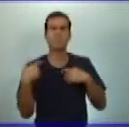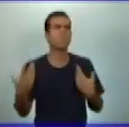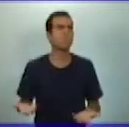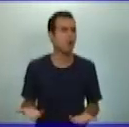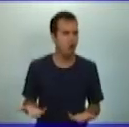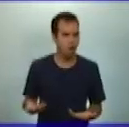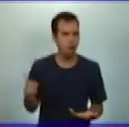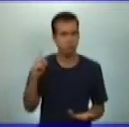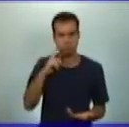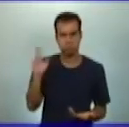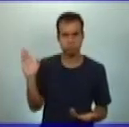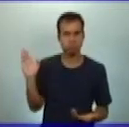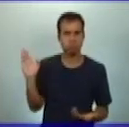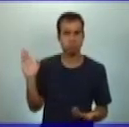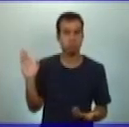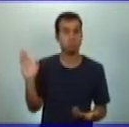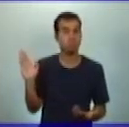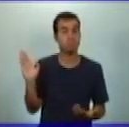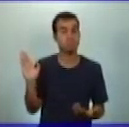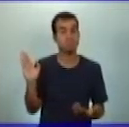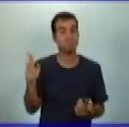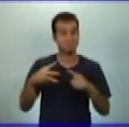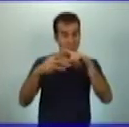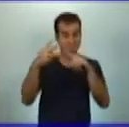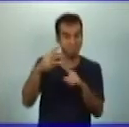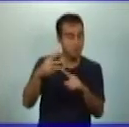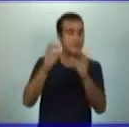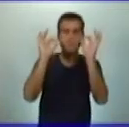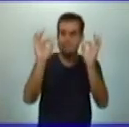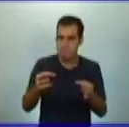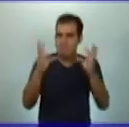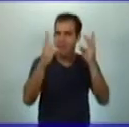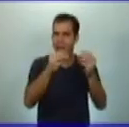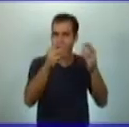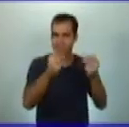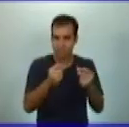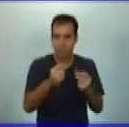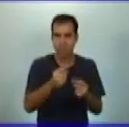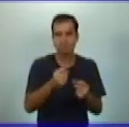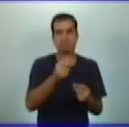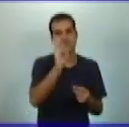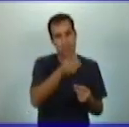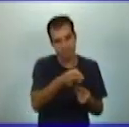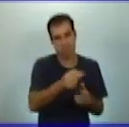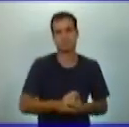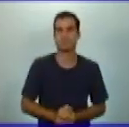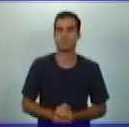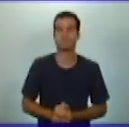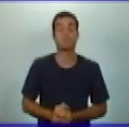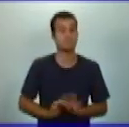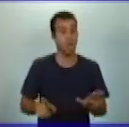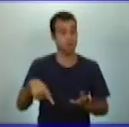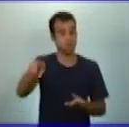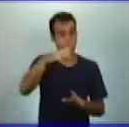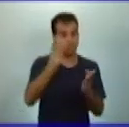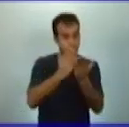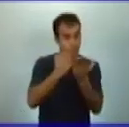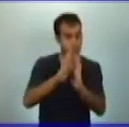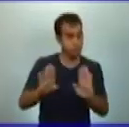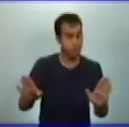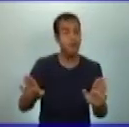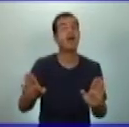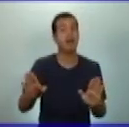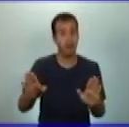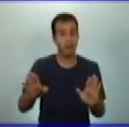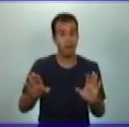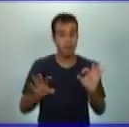Por supuesto, todos tienen la misma cantidad de protones. Y ya ustedes estudiaron que todos los